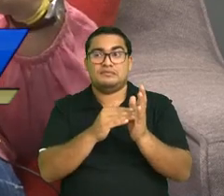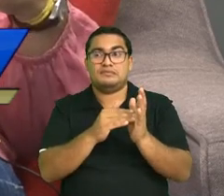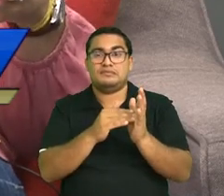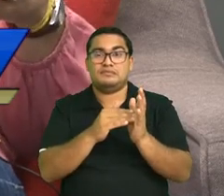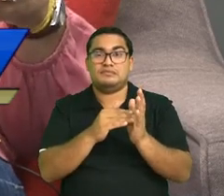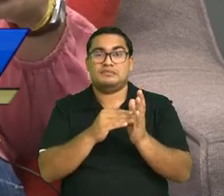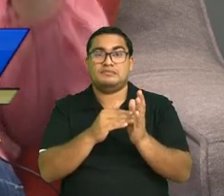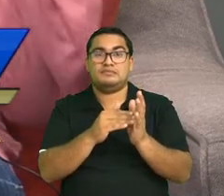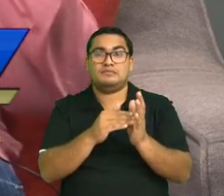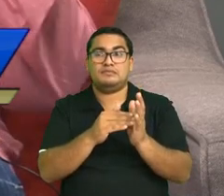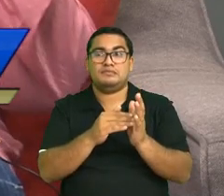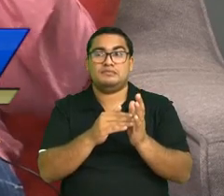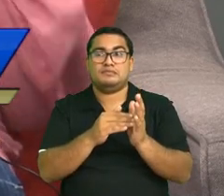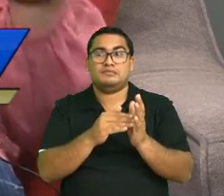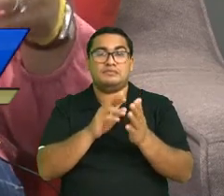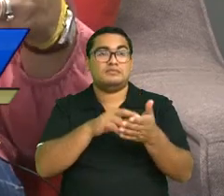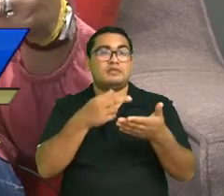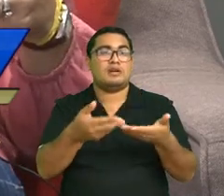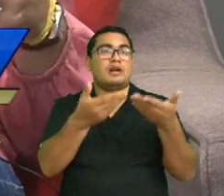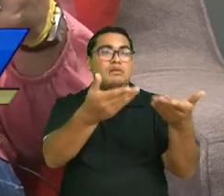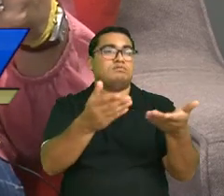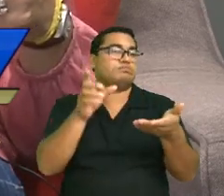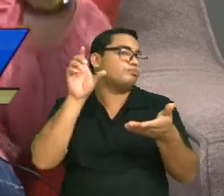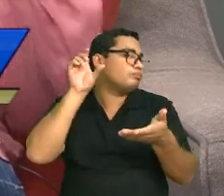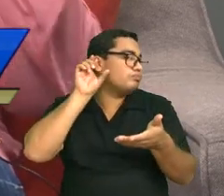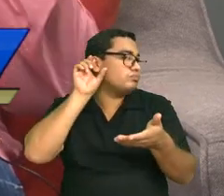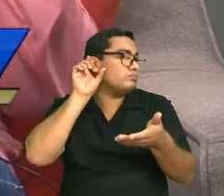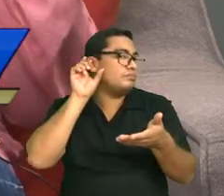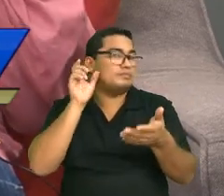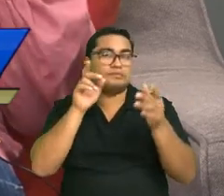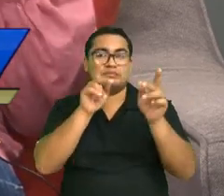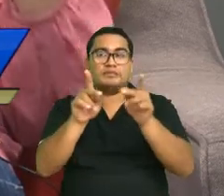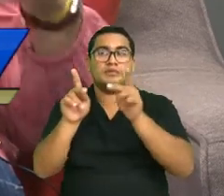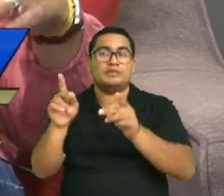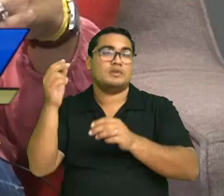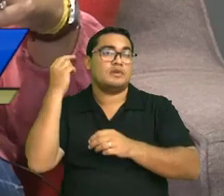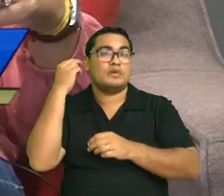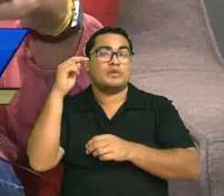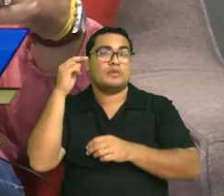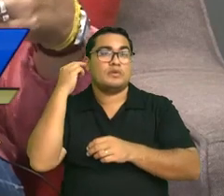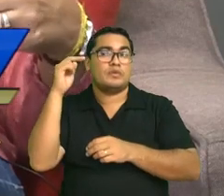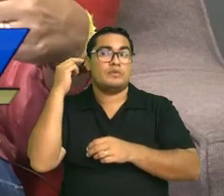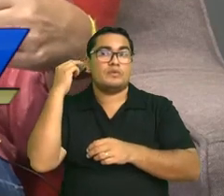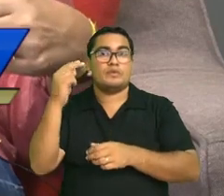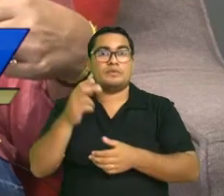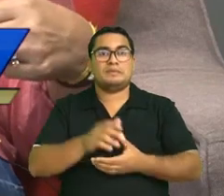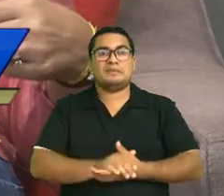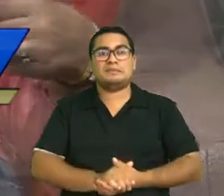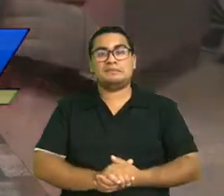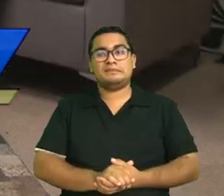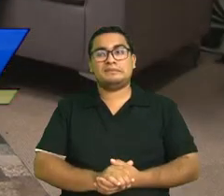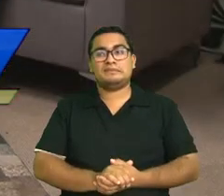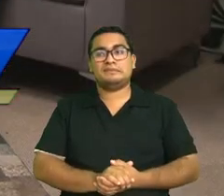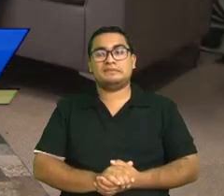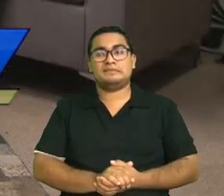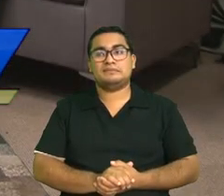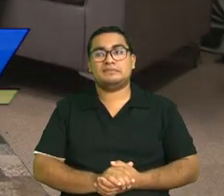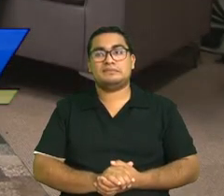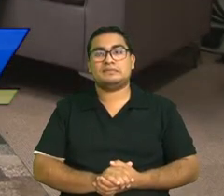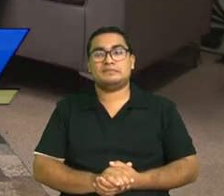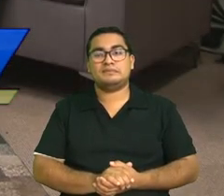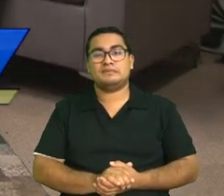estas personas que tienen problemas de hipoacusia, ¿verdad? Pérdida alguna de la capacidad auditiva, y